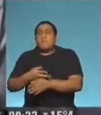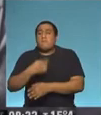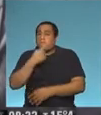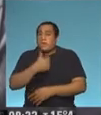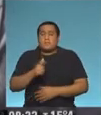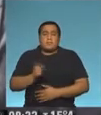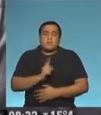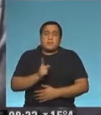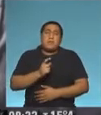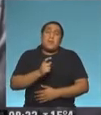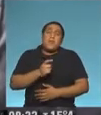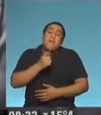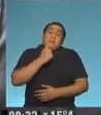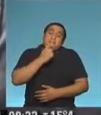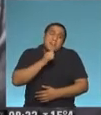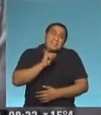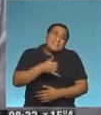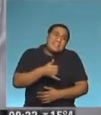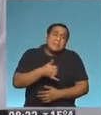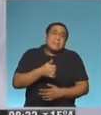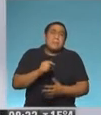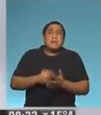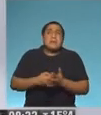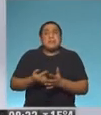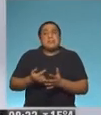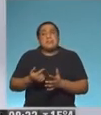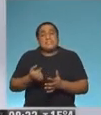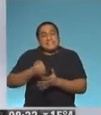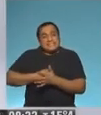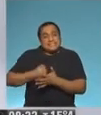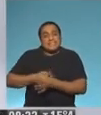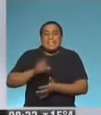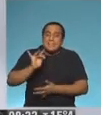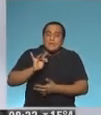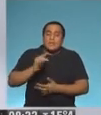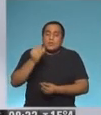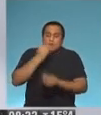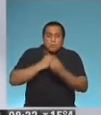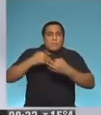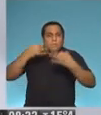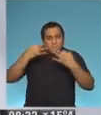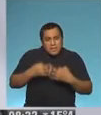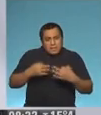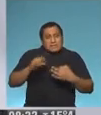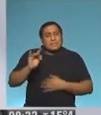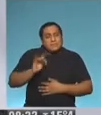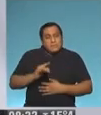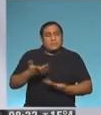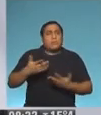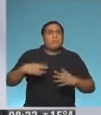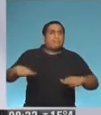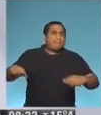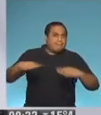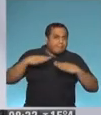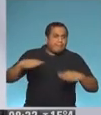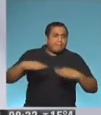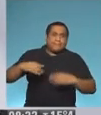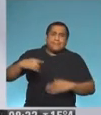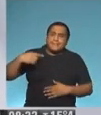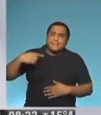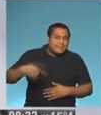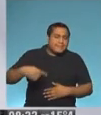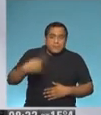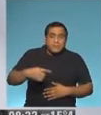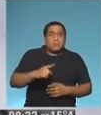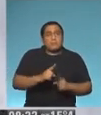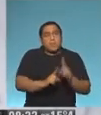fáciles, son simples, pero no fáciles. Promover una alimentación saludable, la actividad física regular, en los casos